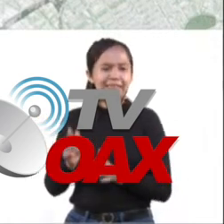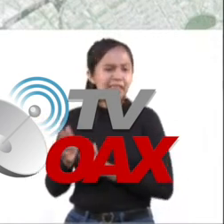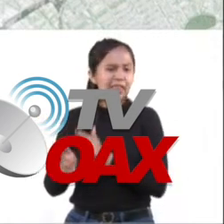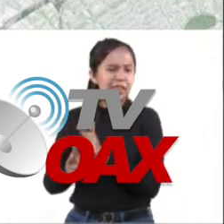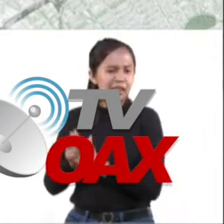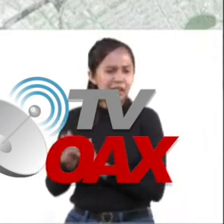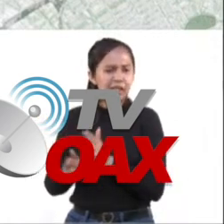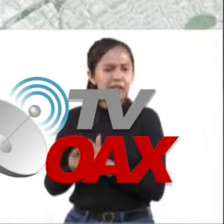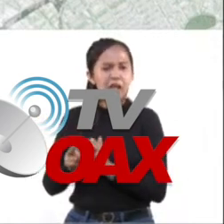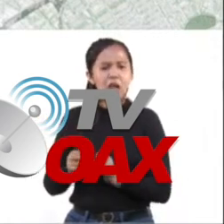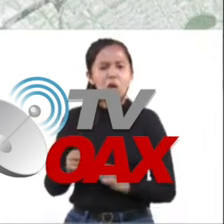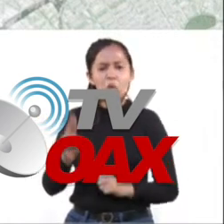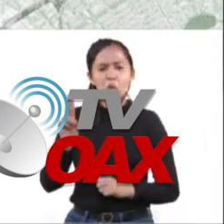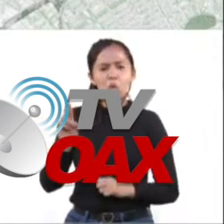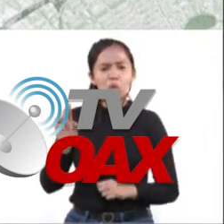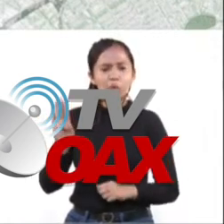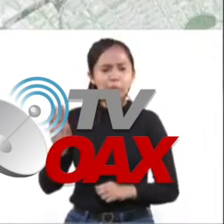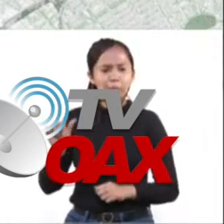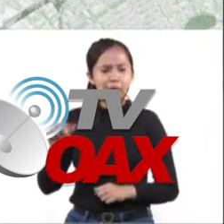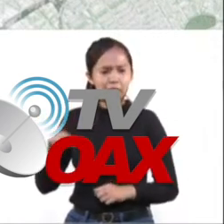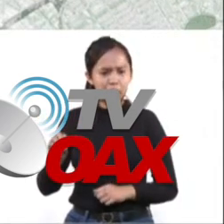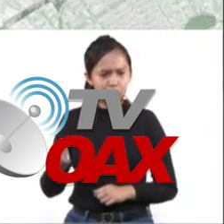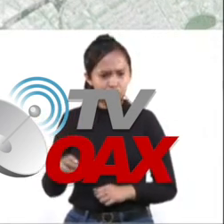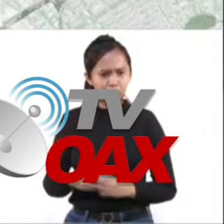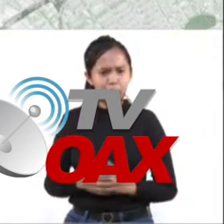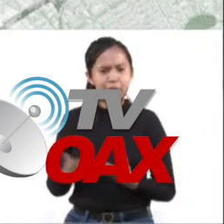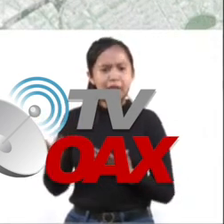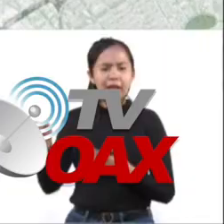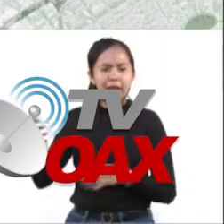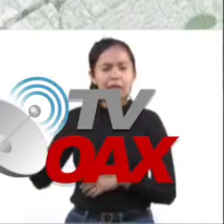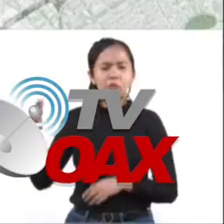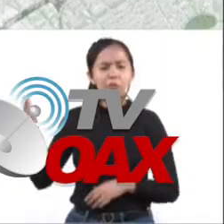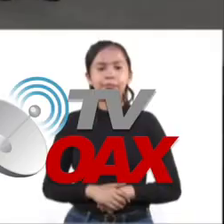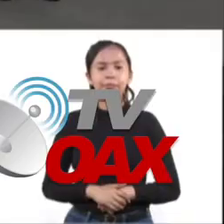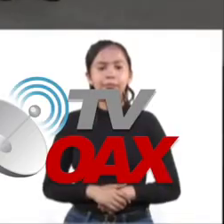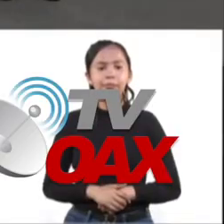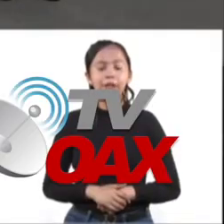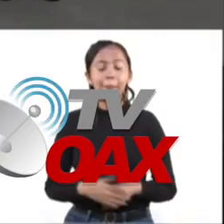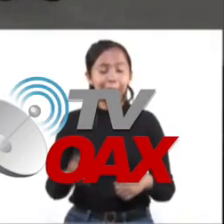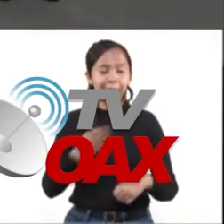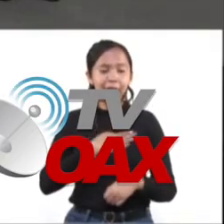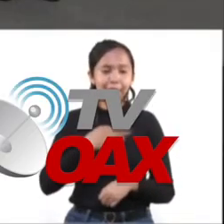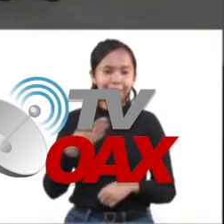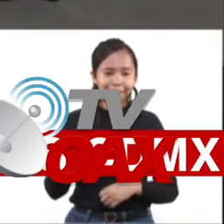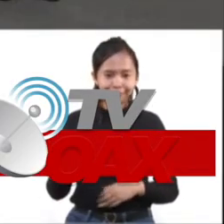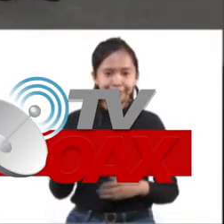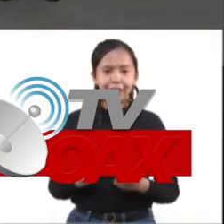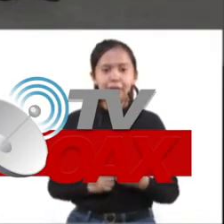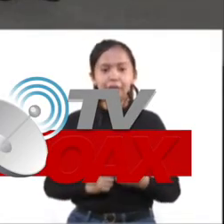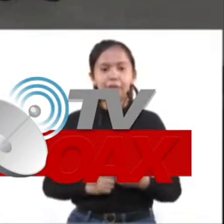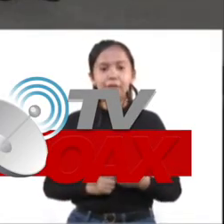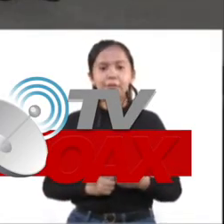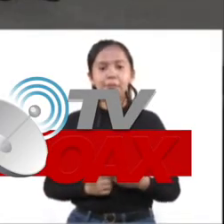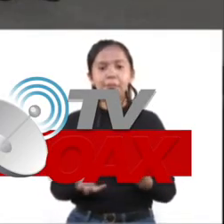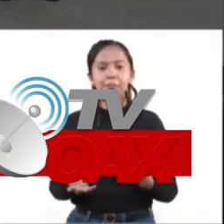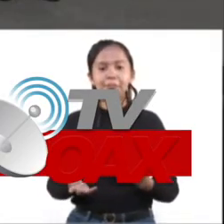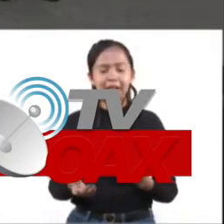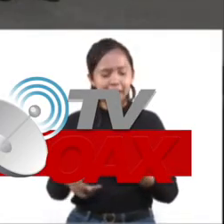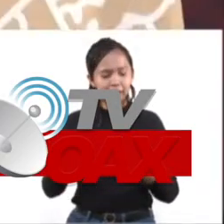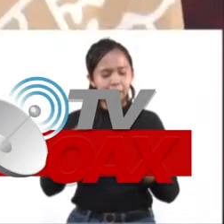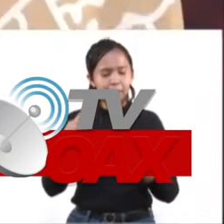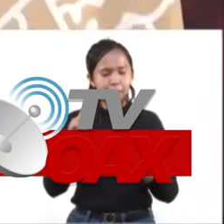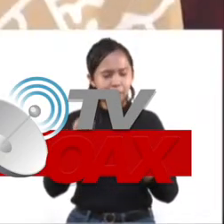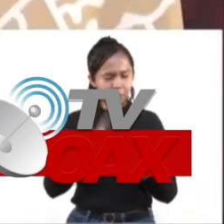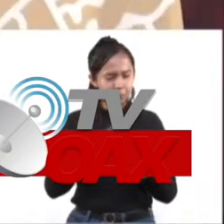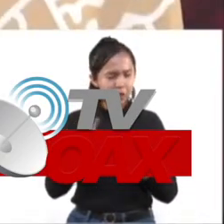y tren interurbano, y donde está la Universidad de la Salud. Bueno, entonces, la tercera línea